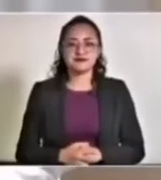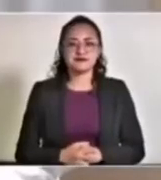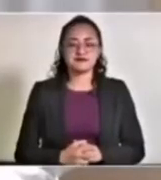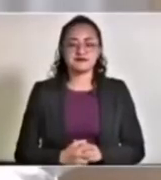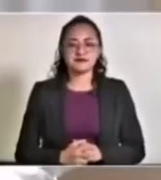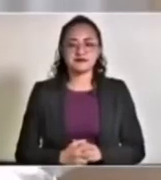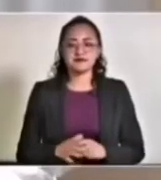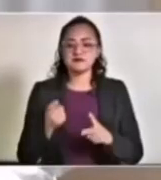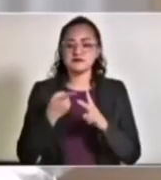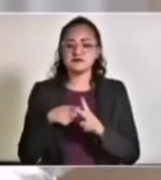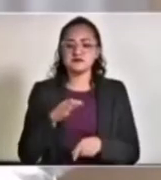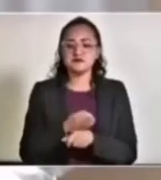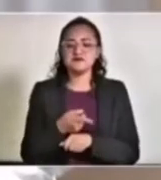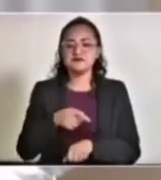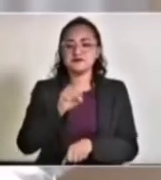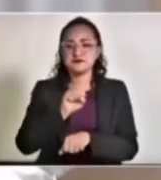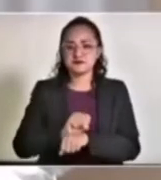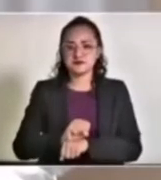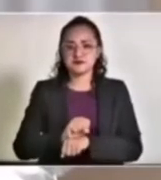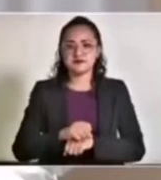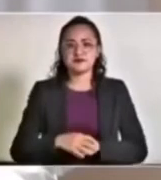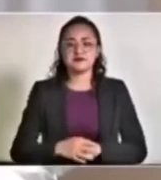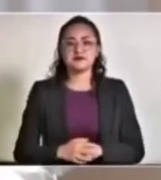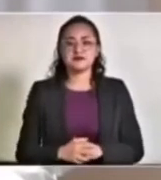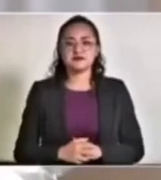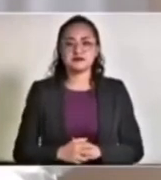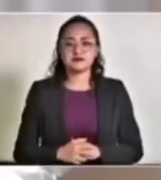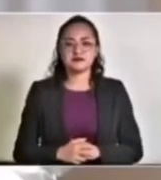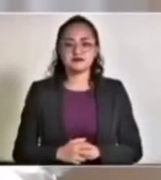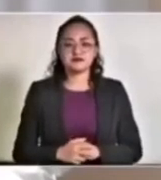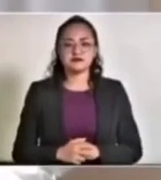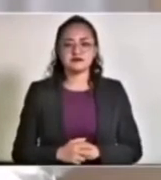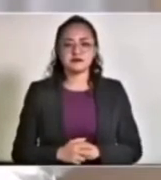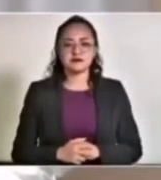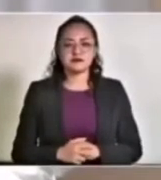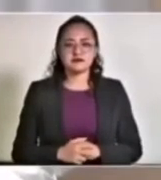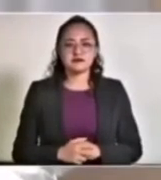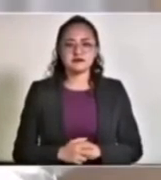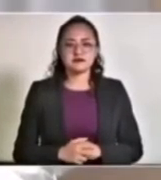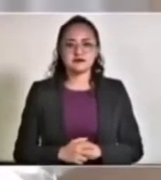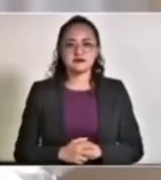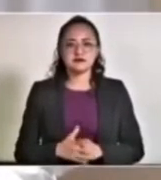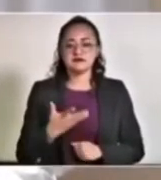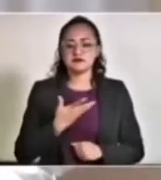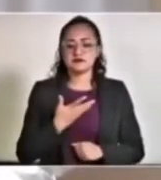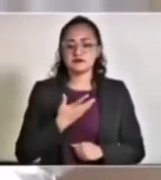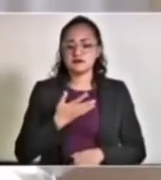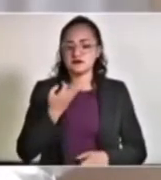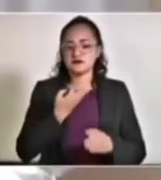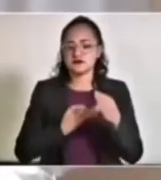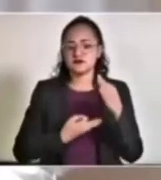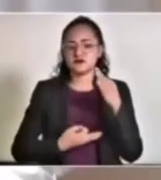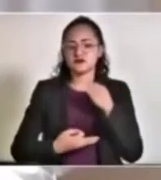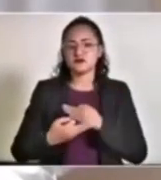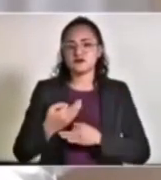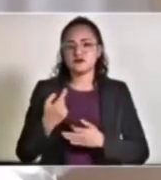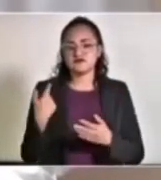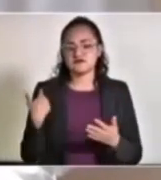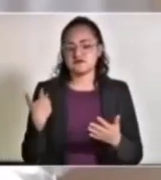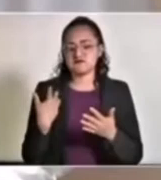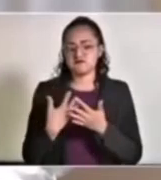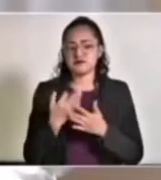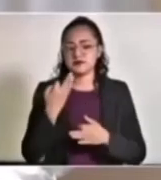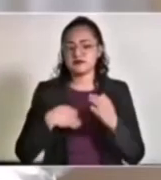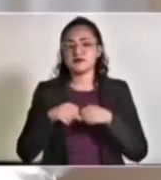empezamos esa semana tuvimos todo un fin de semana con